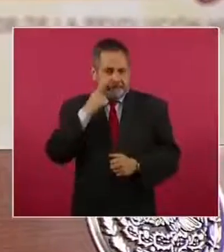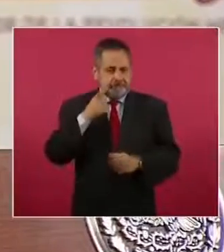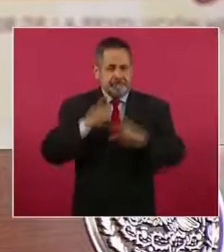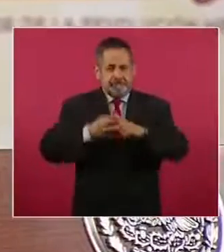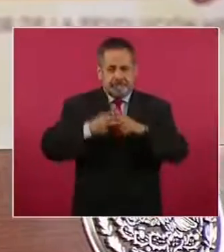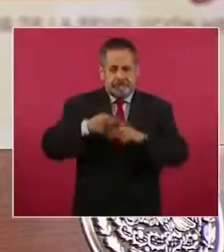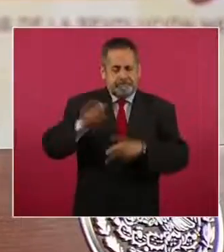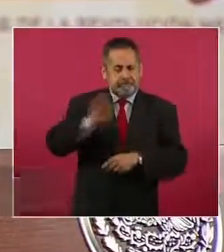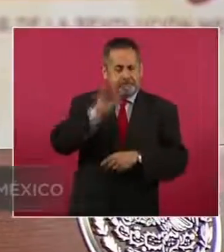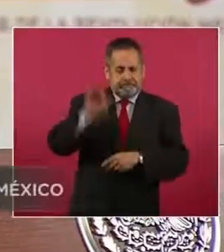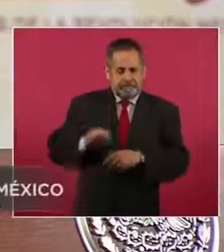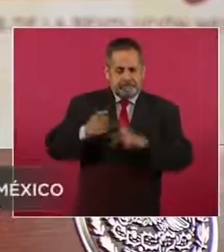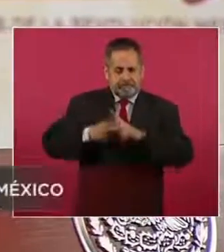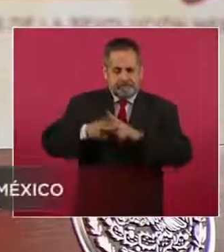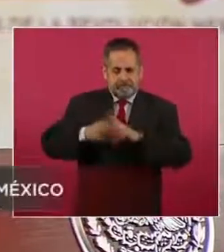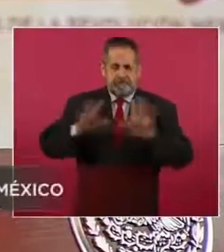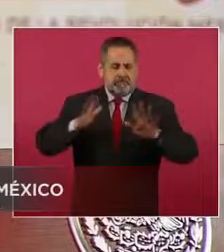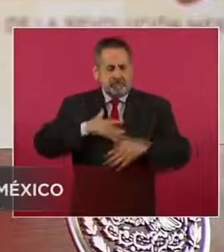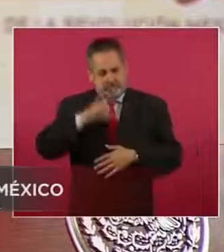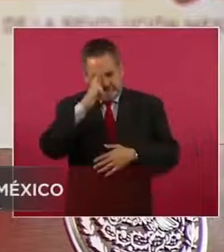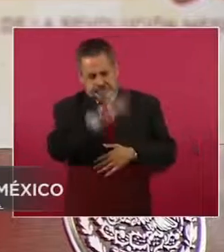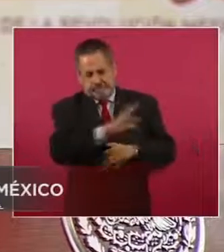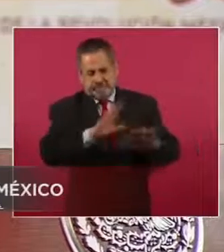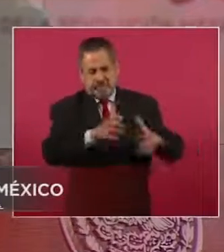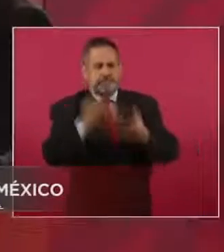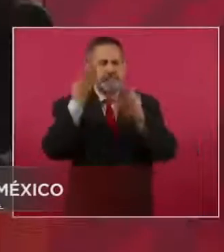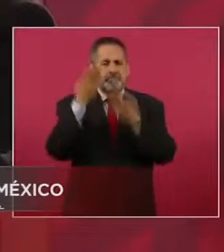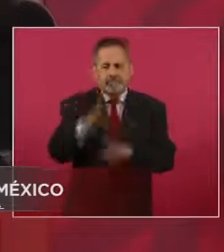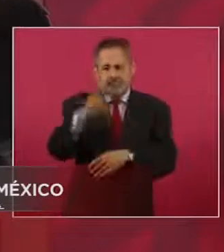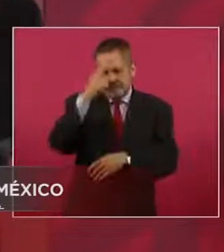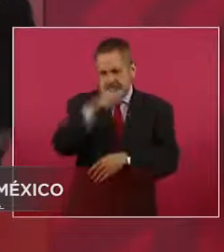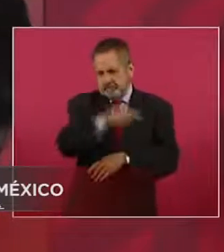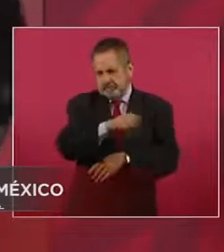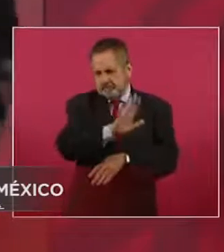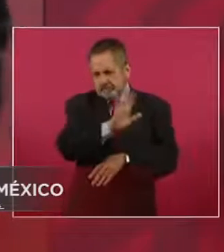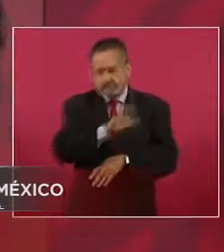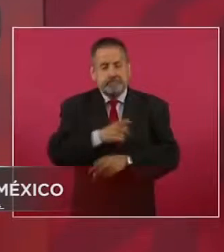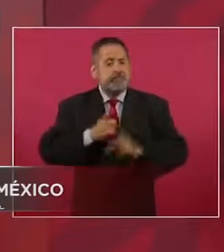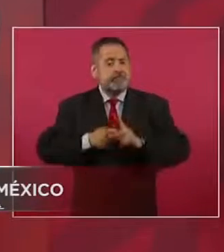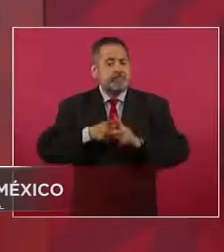Yo respeto la autonomía del Banco de México.